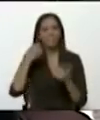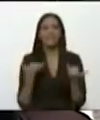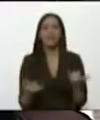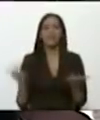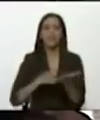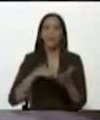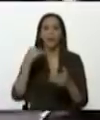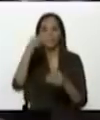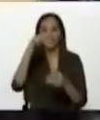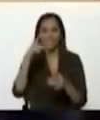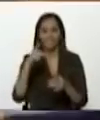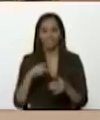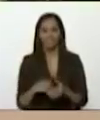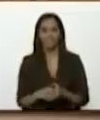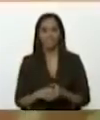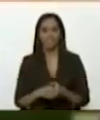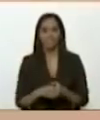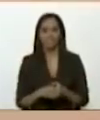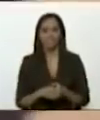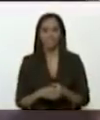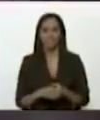con más de Zurda Conducta.